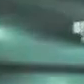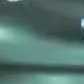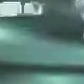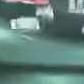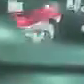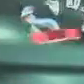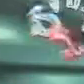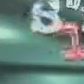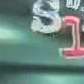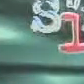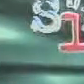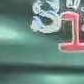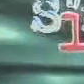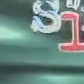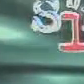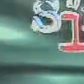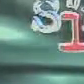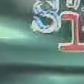Sin Rodeo, Rodeo.